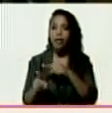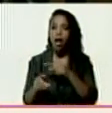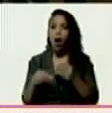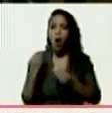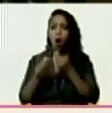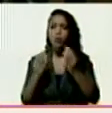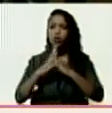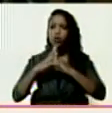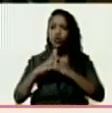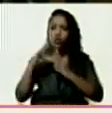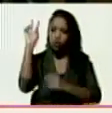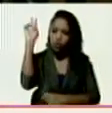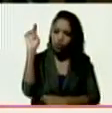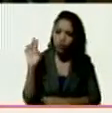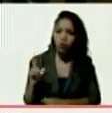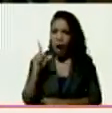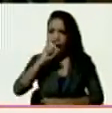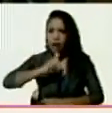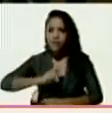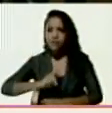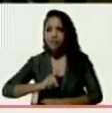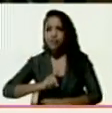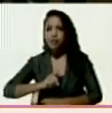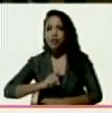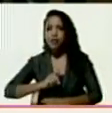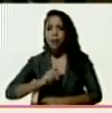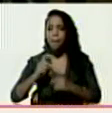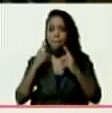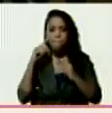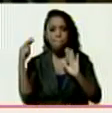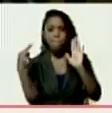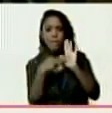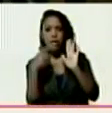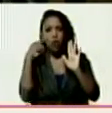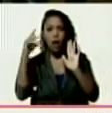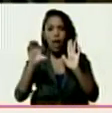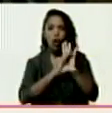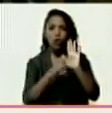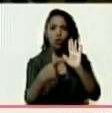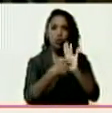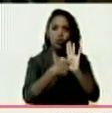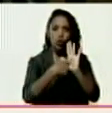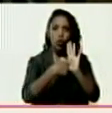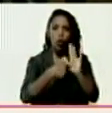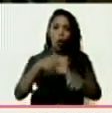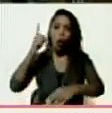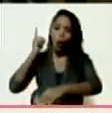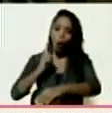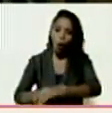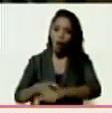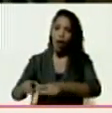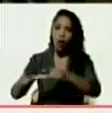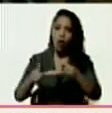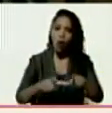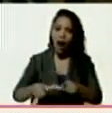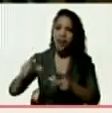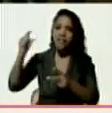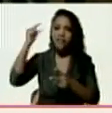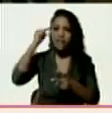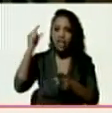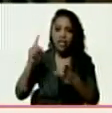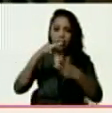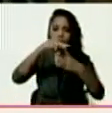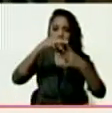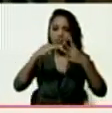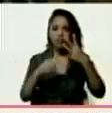los años previsto en la Constitución, está hora, lugar y fecha donde